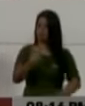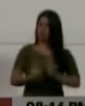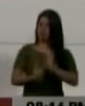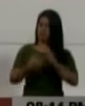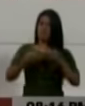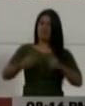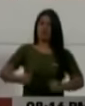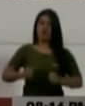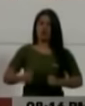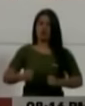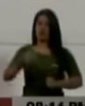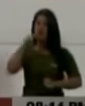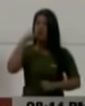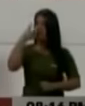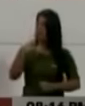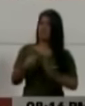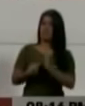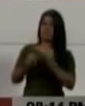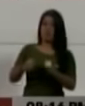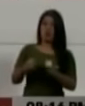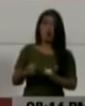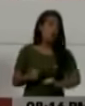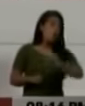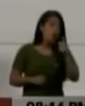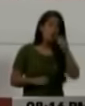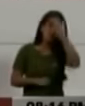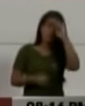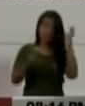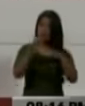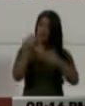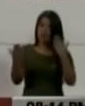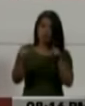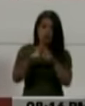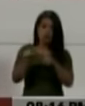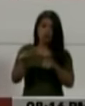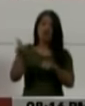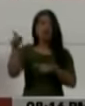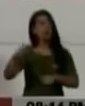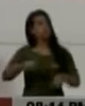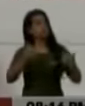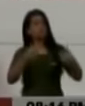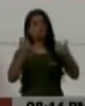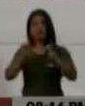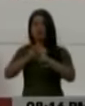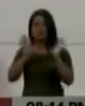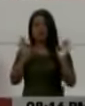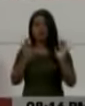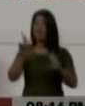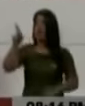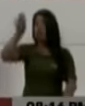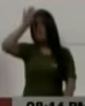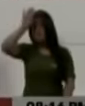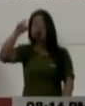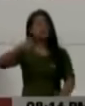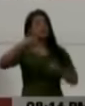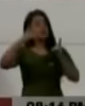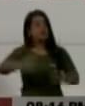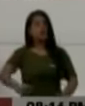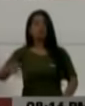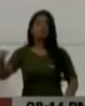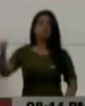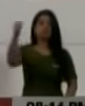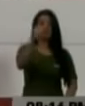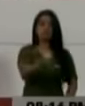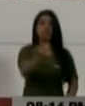enfrentarse a lo que más ningún otro Papa se había atrevido a enfrentar. Y mandó un enviado especial para acá, para Venezuela.